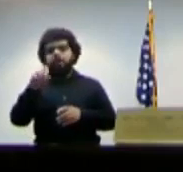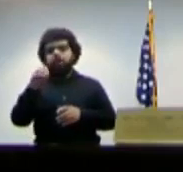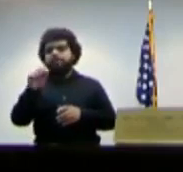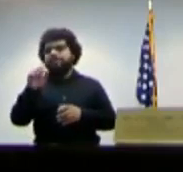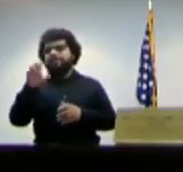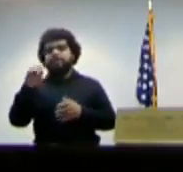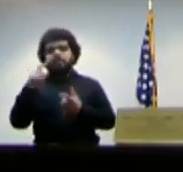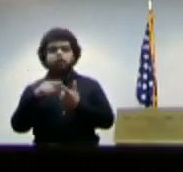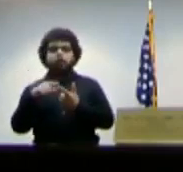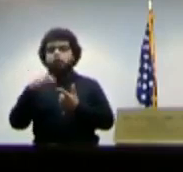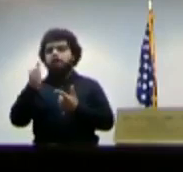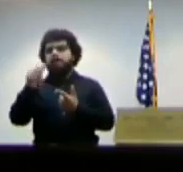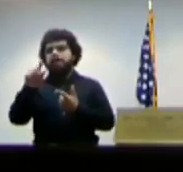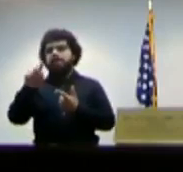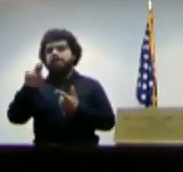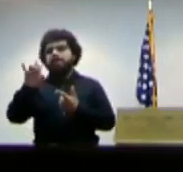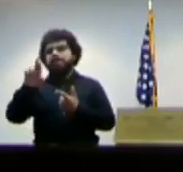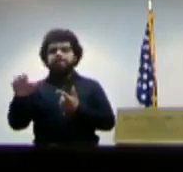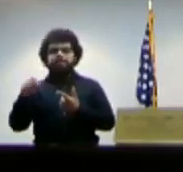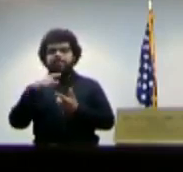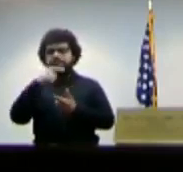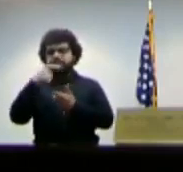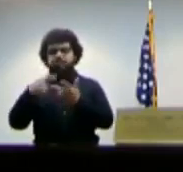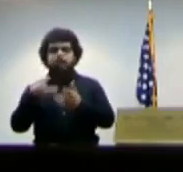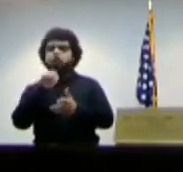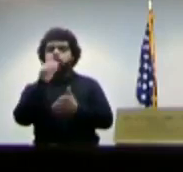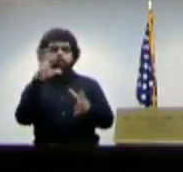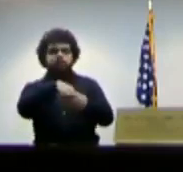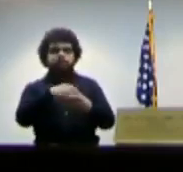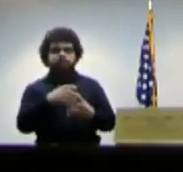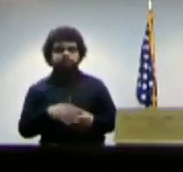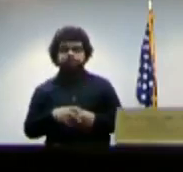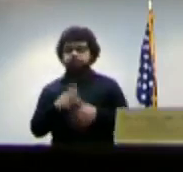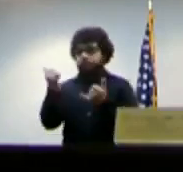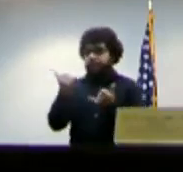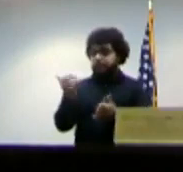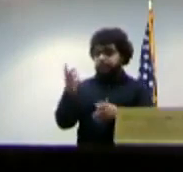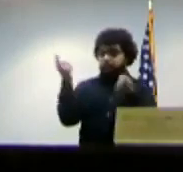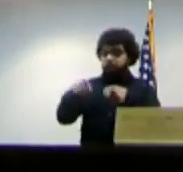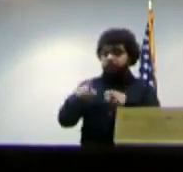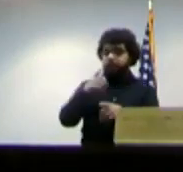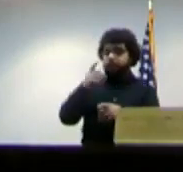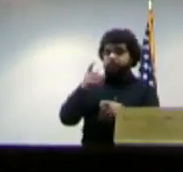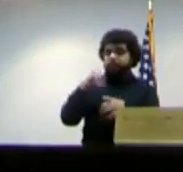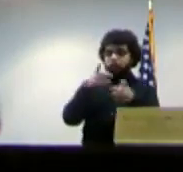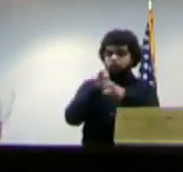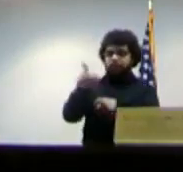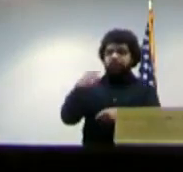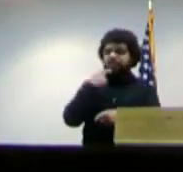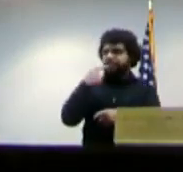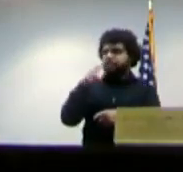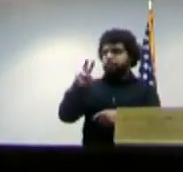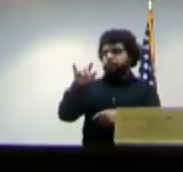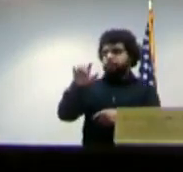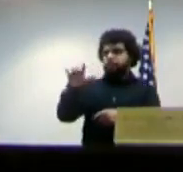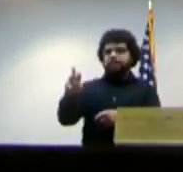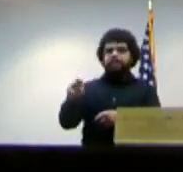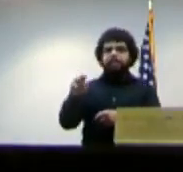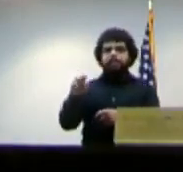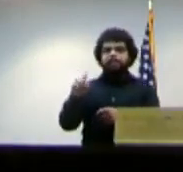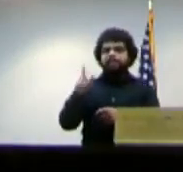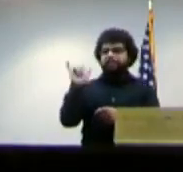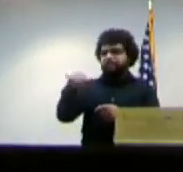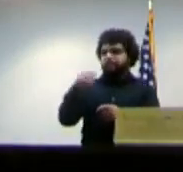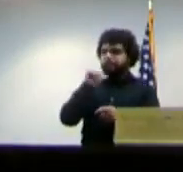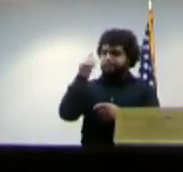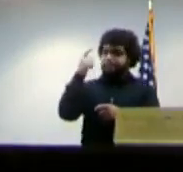hay... No, exacto, ya hay básicamente lo que FEMA está, lo que FEMA está cubriendo fueron los daños que mencionó el ingeniero Río Meras, que es para ponerlas de vuelta.